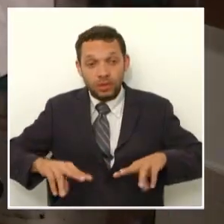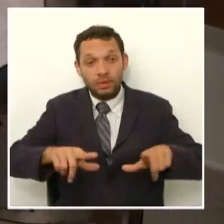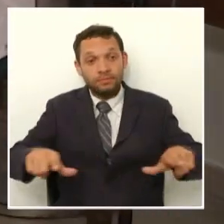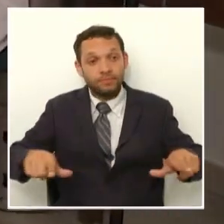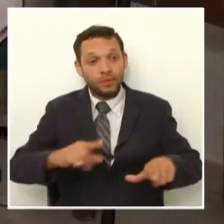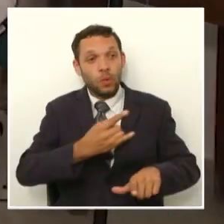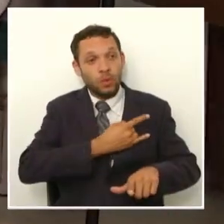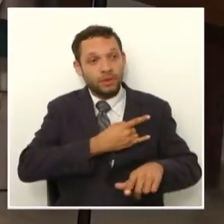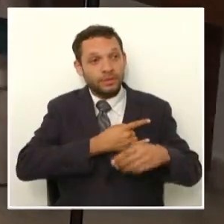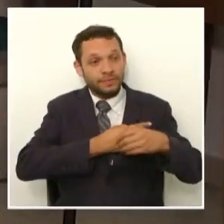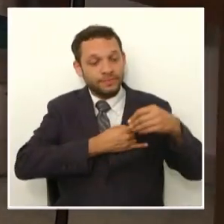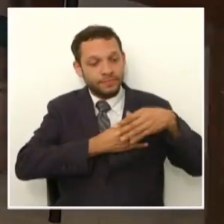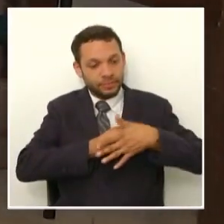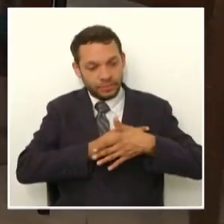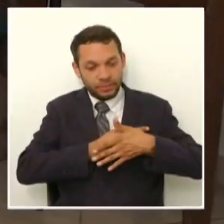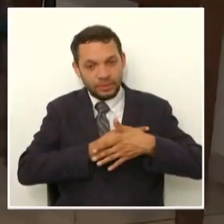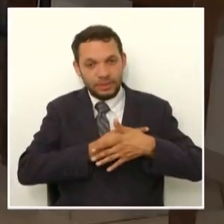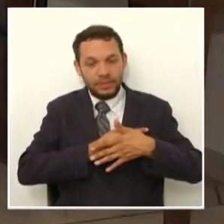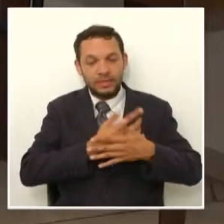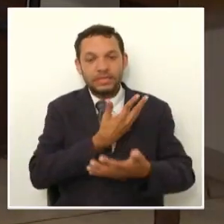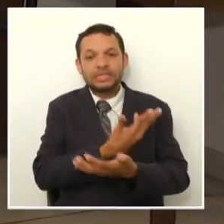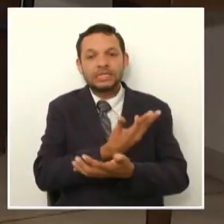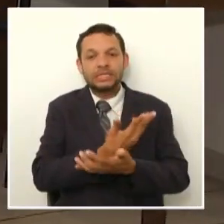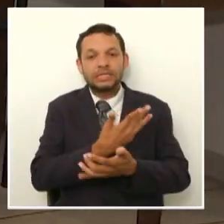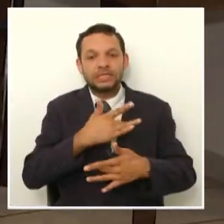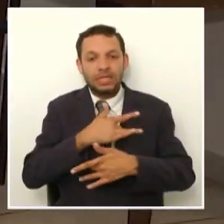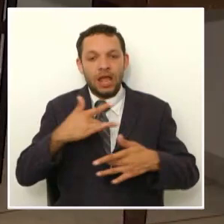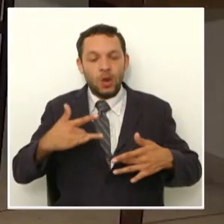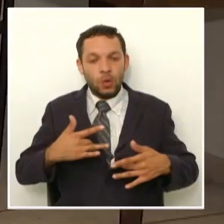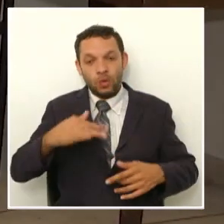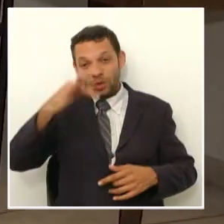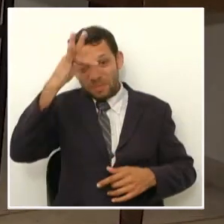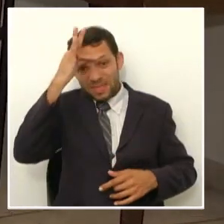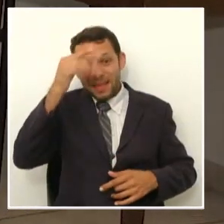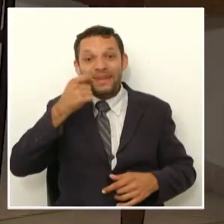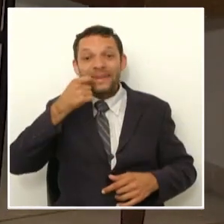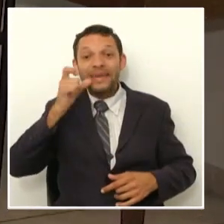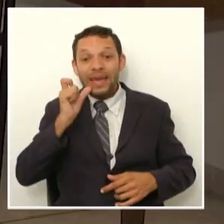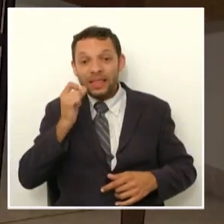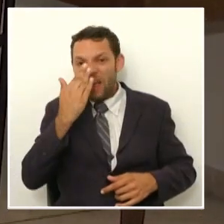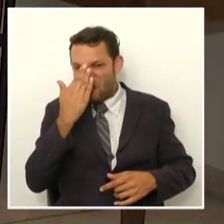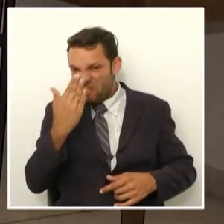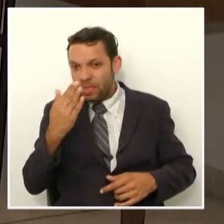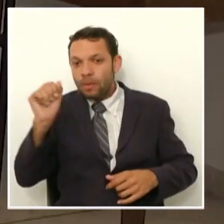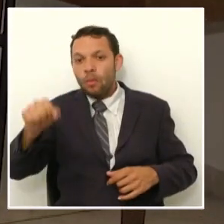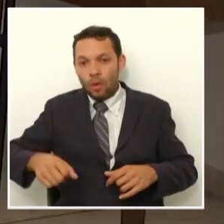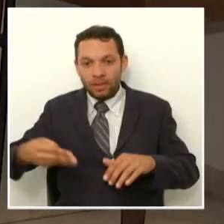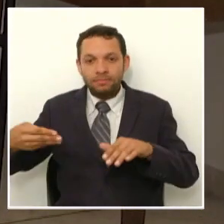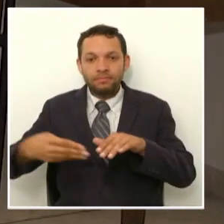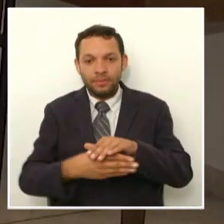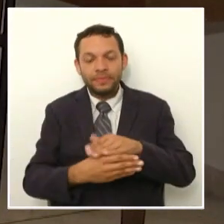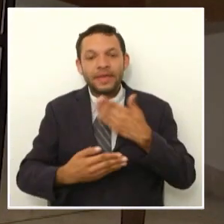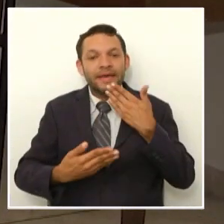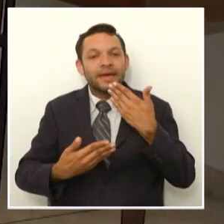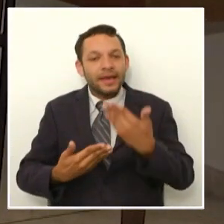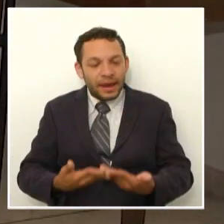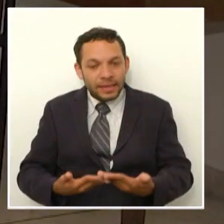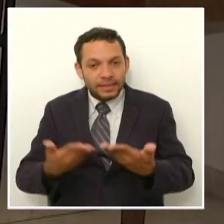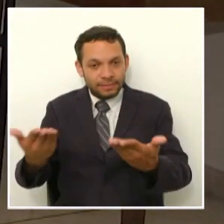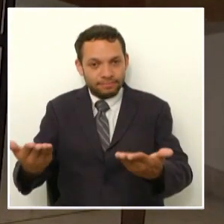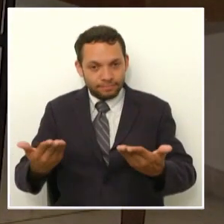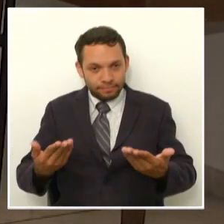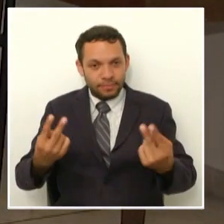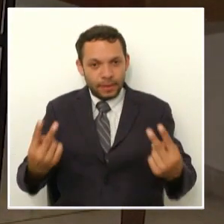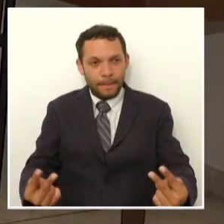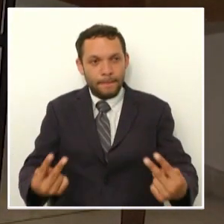creo que en la sede de las Ciencias de la Salud al frente del Hospital de Caldas. Y a todos ustedes, mil gracias por estar con nosotros, y esperamos